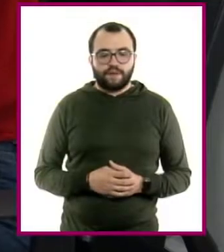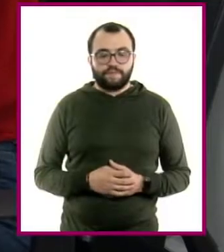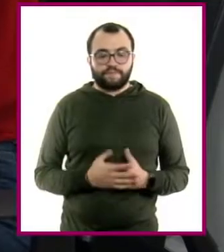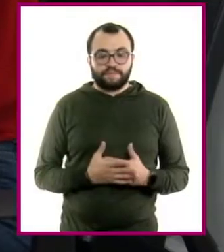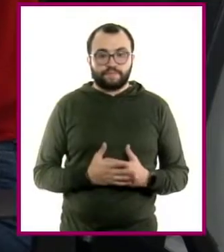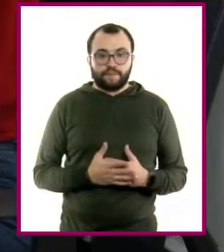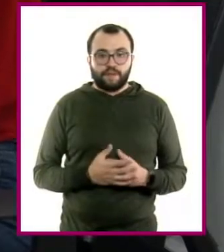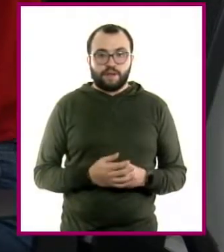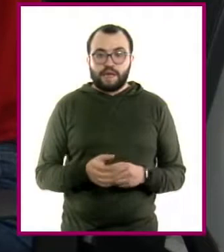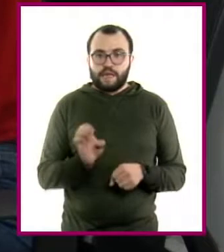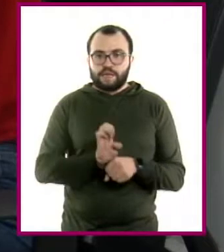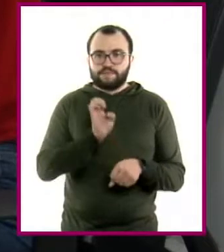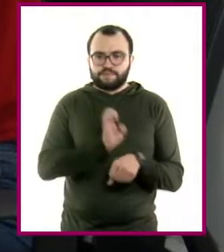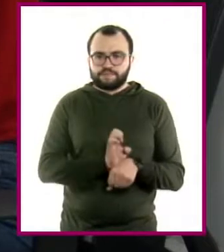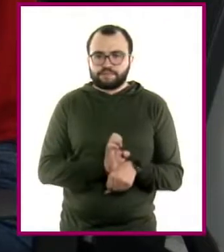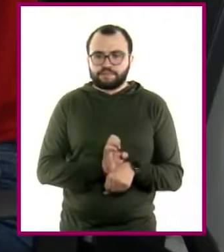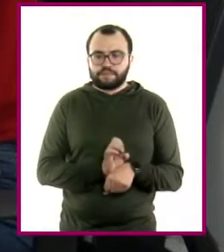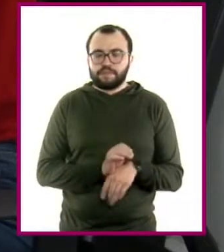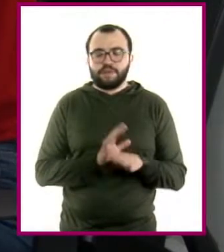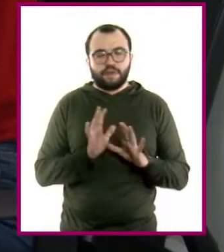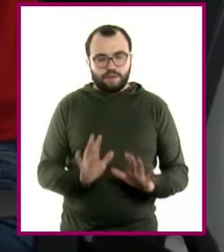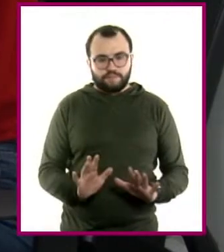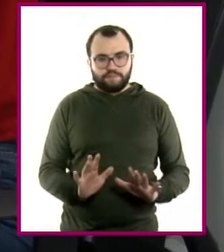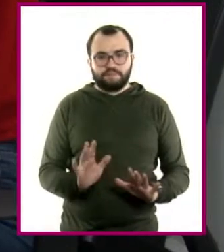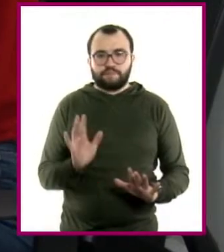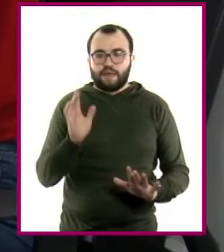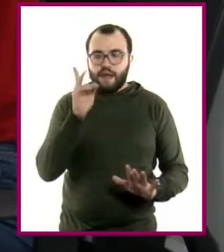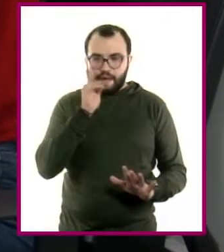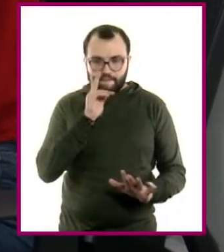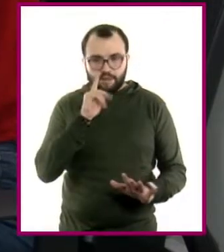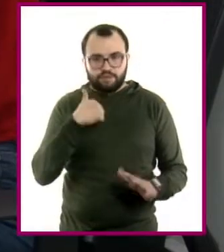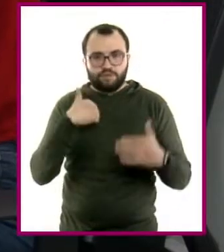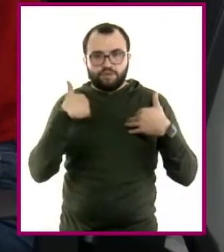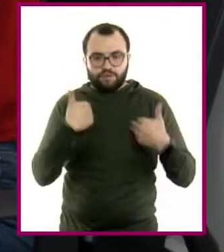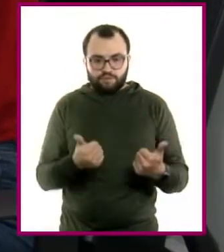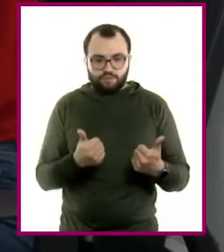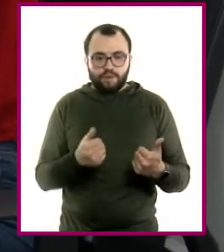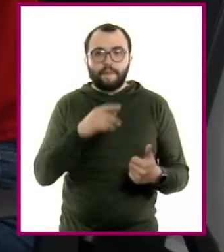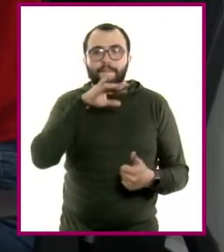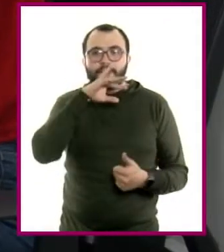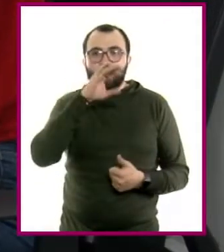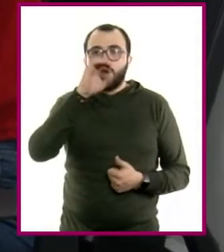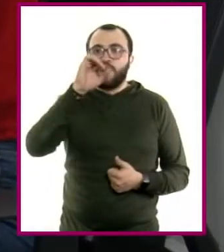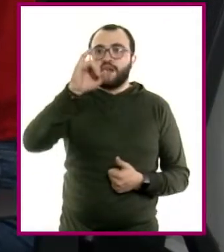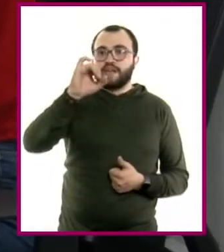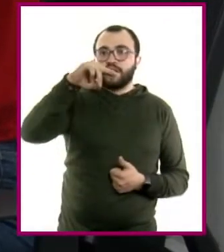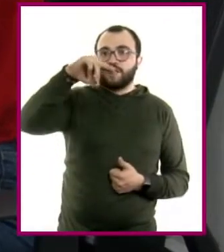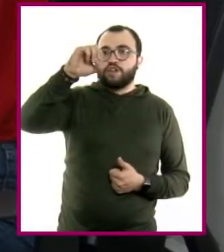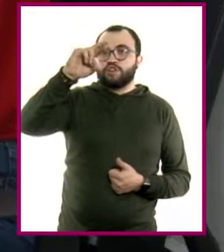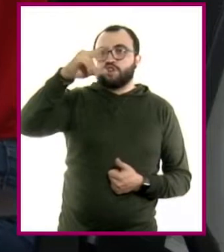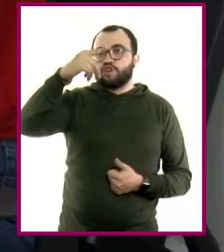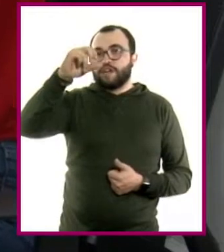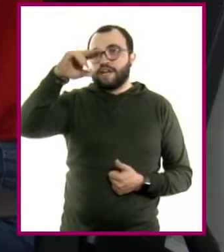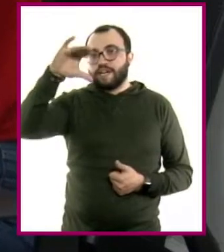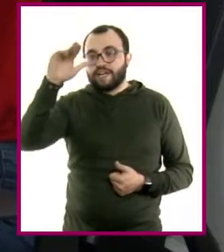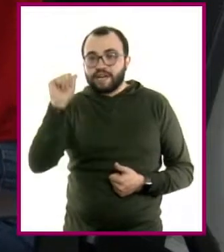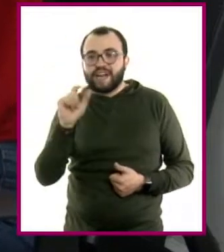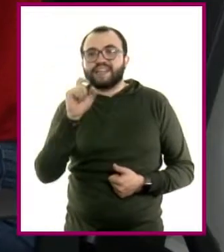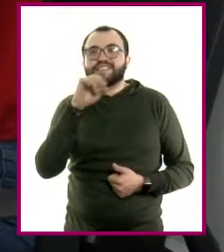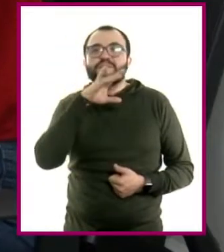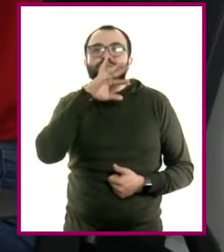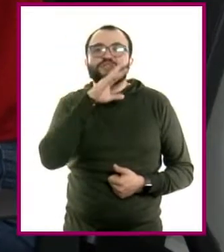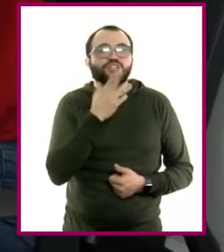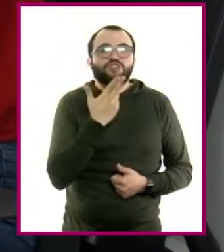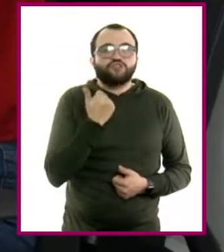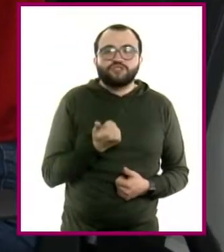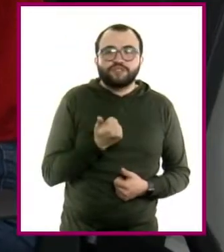Entonces, déjame ver si entendí bien. La basura inorgánica es todo aquel desecho, residuo o material inservible, y está